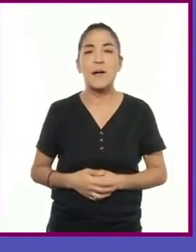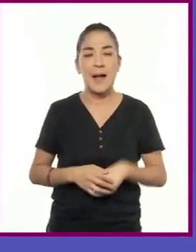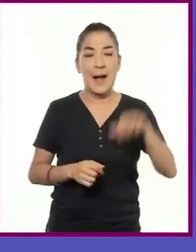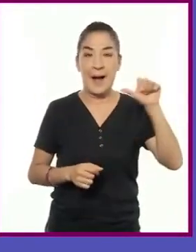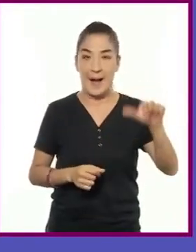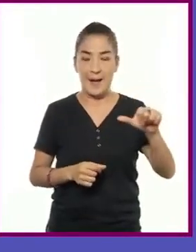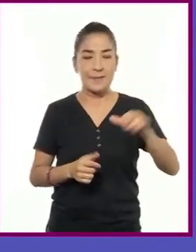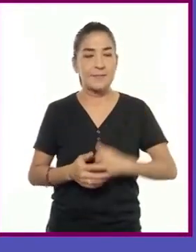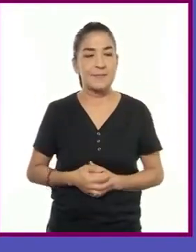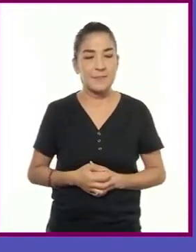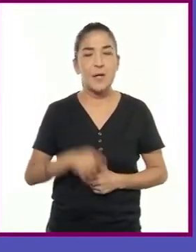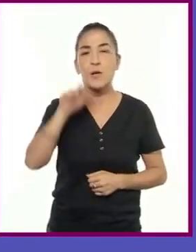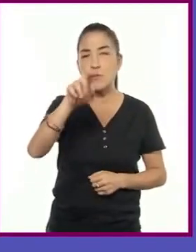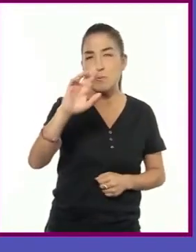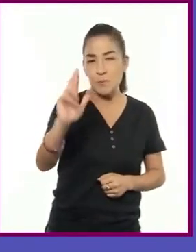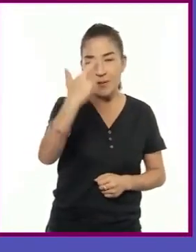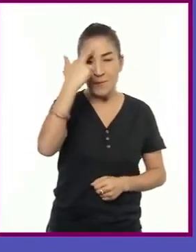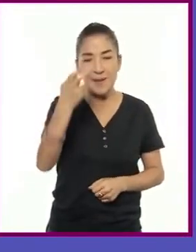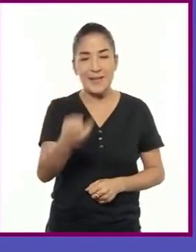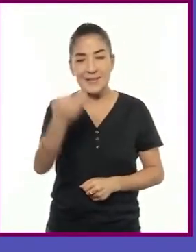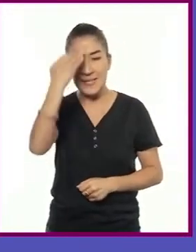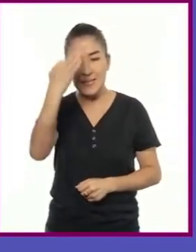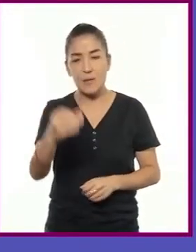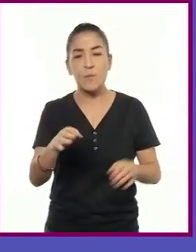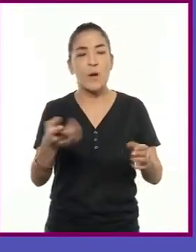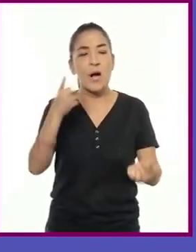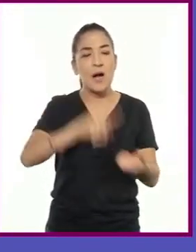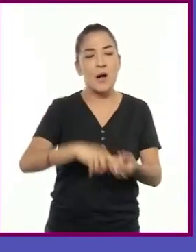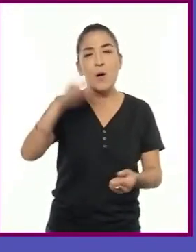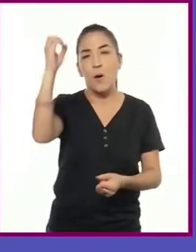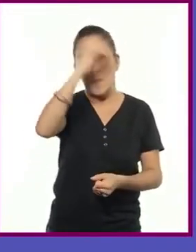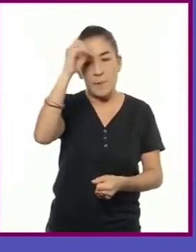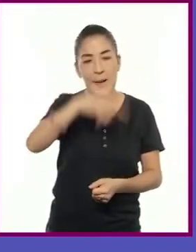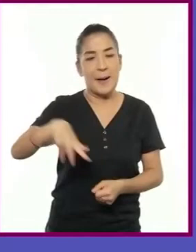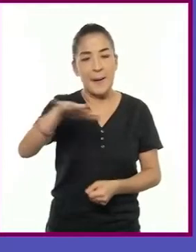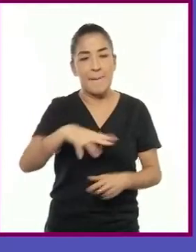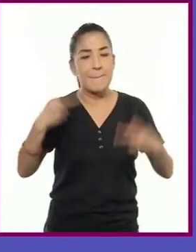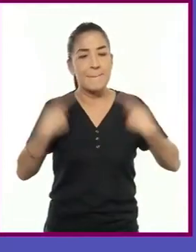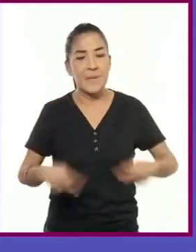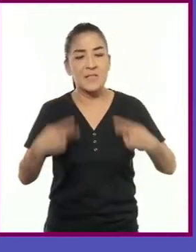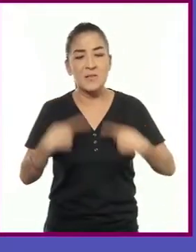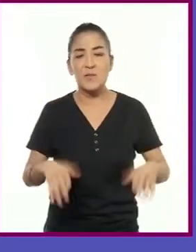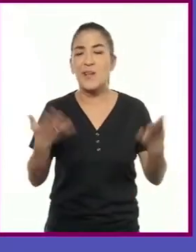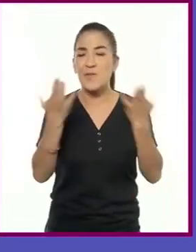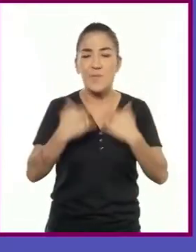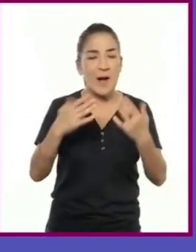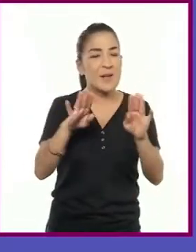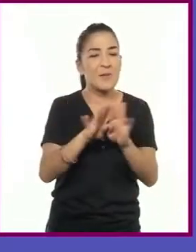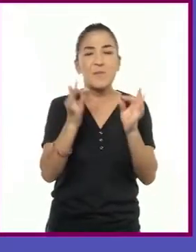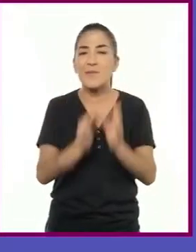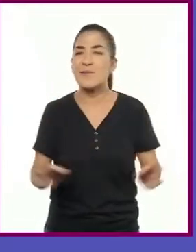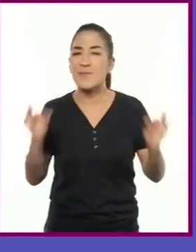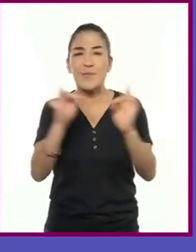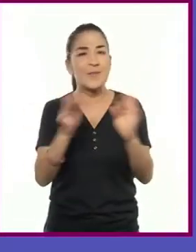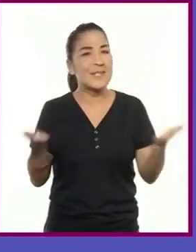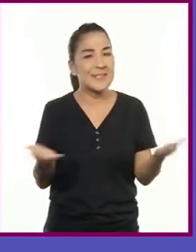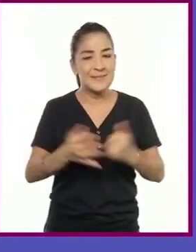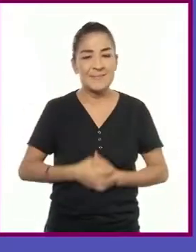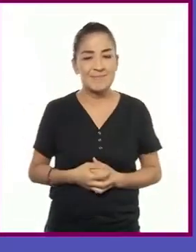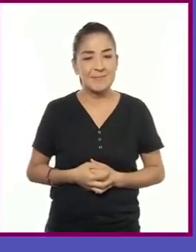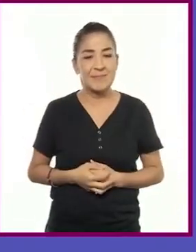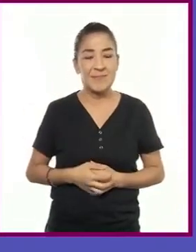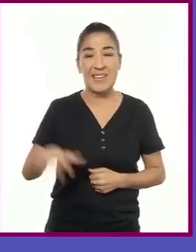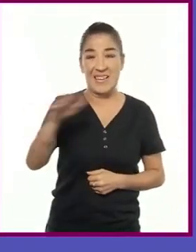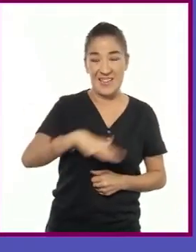A, ¿recuerdan aquellos tiempos en los que la opinión de la gente menor no tenía ninguna importancia?